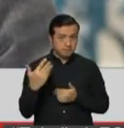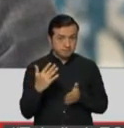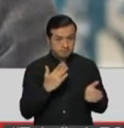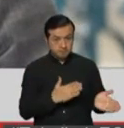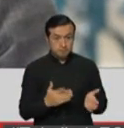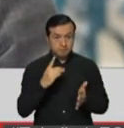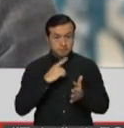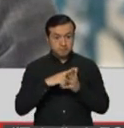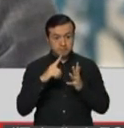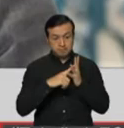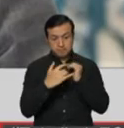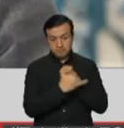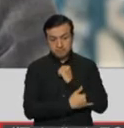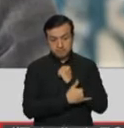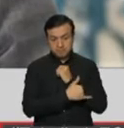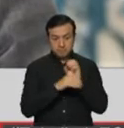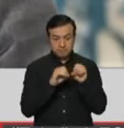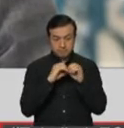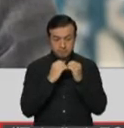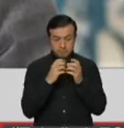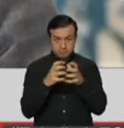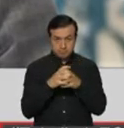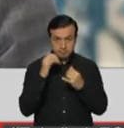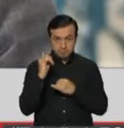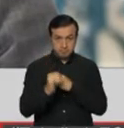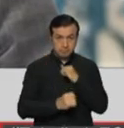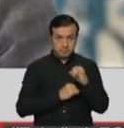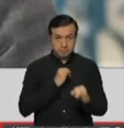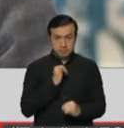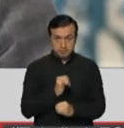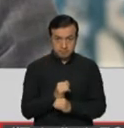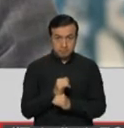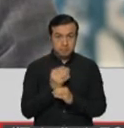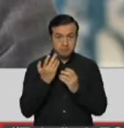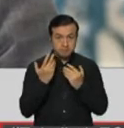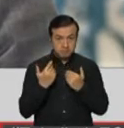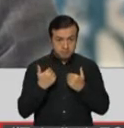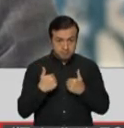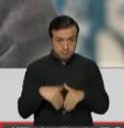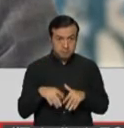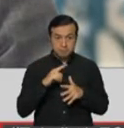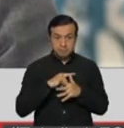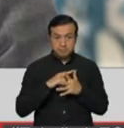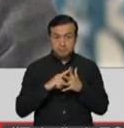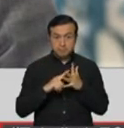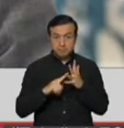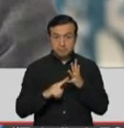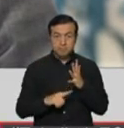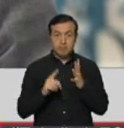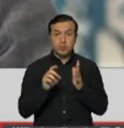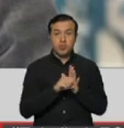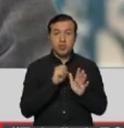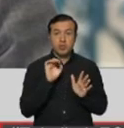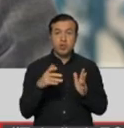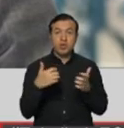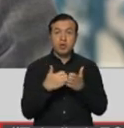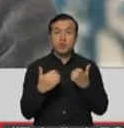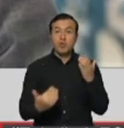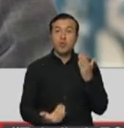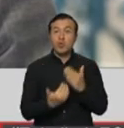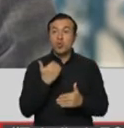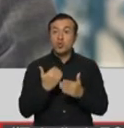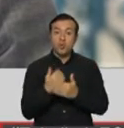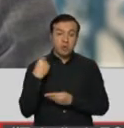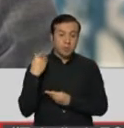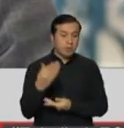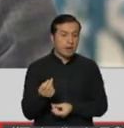con diversos países, la Organización Internacional de la Energía Atómica, por gestiones de la Cancillería, ha donado un equipo nuevo, novedoso,